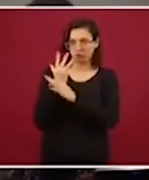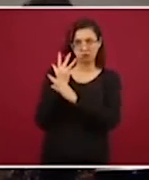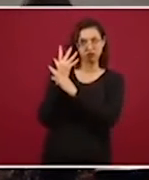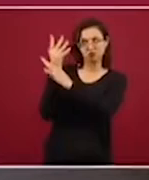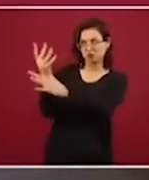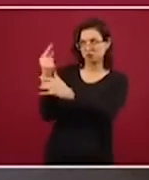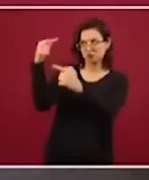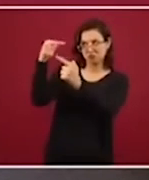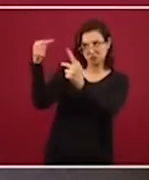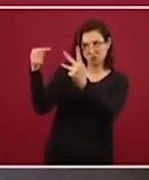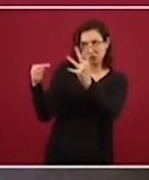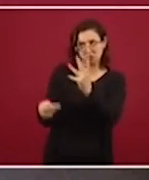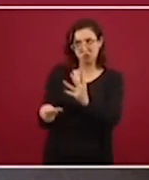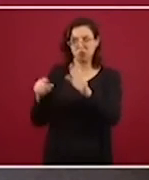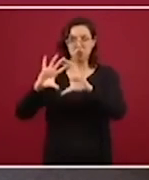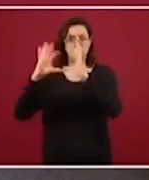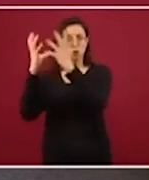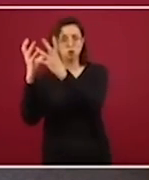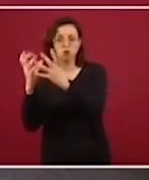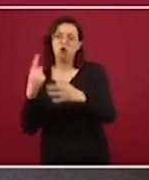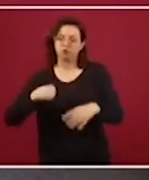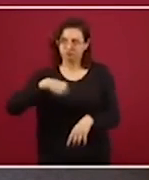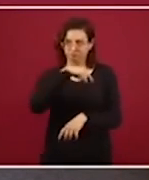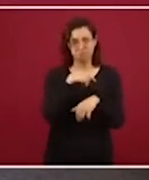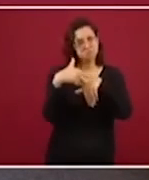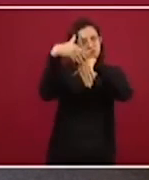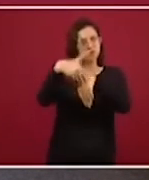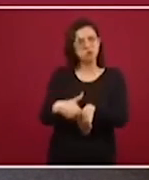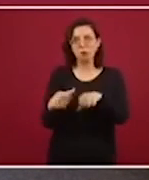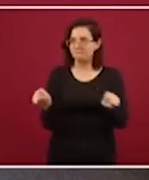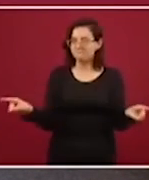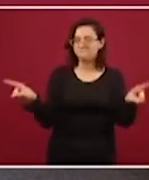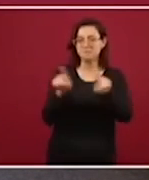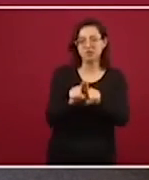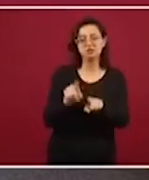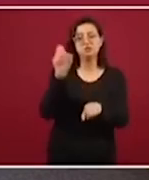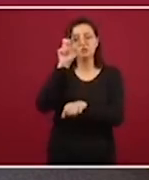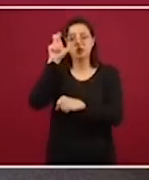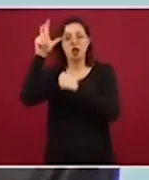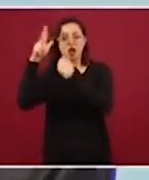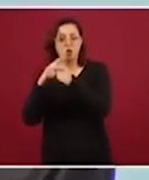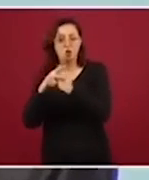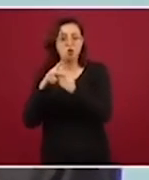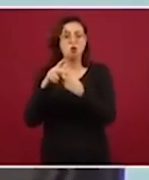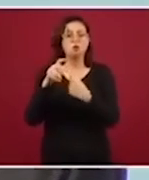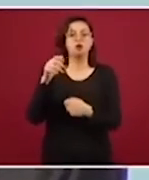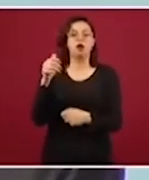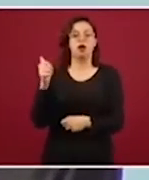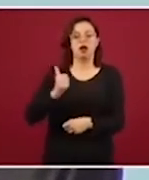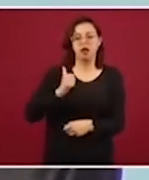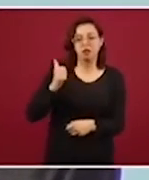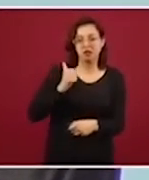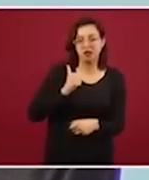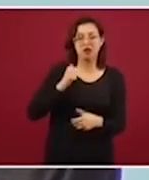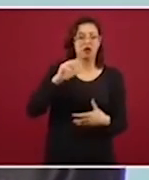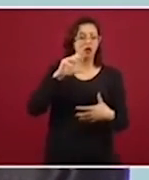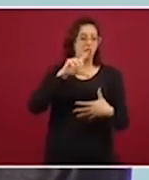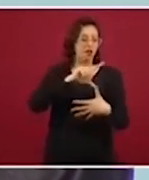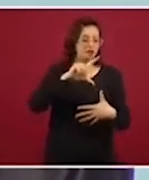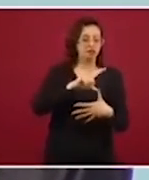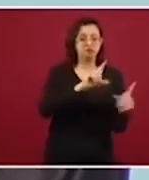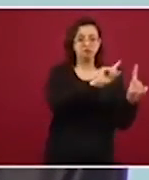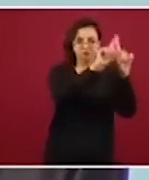todos los países y la que usan la mayoría de los países por ejemplo de euro europa occidental canadá y varios de américa latina